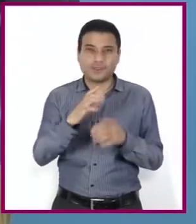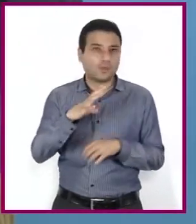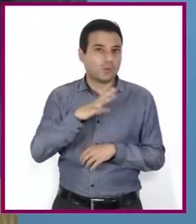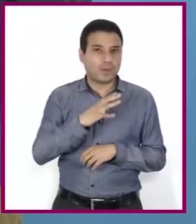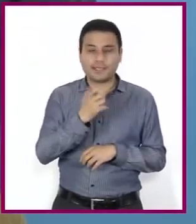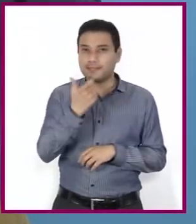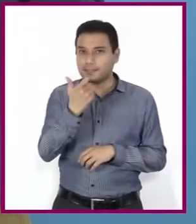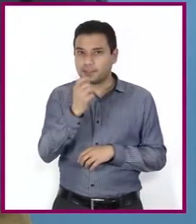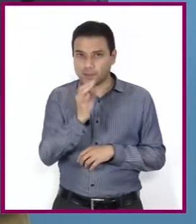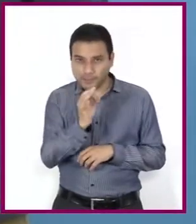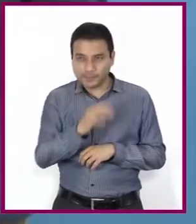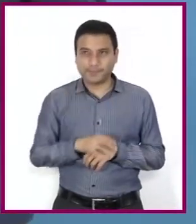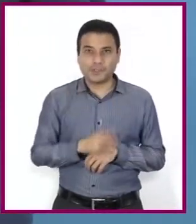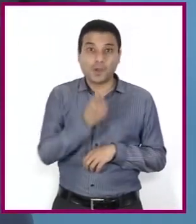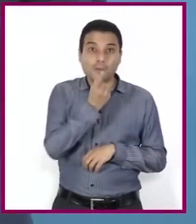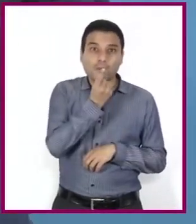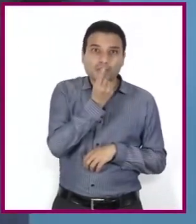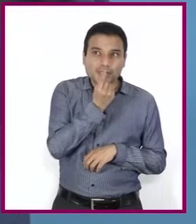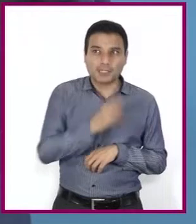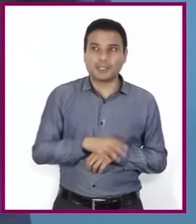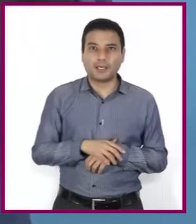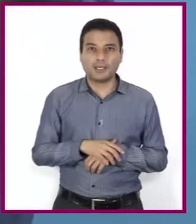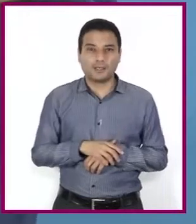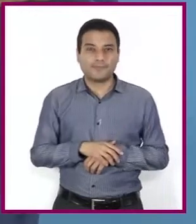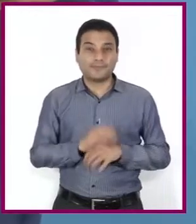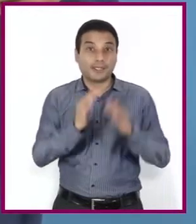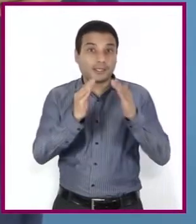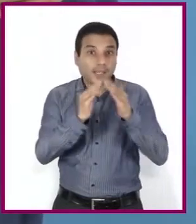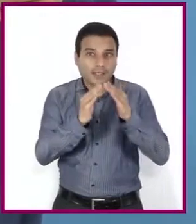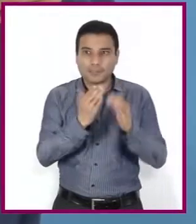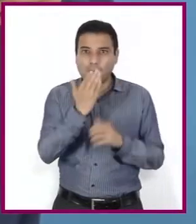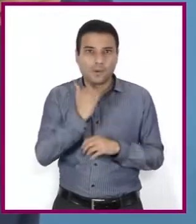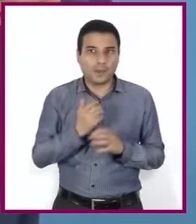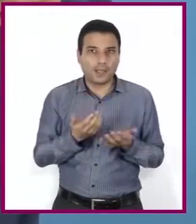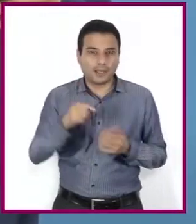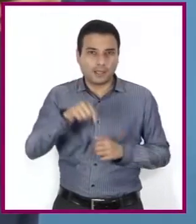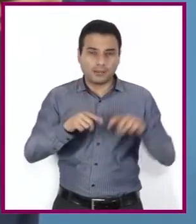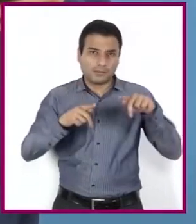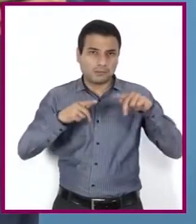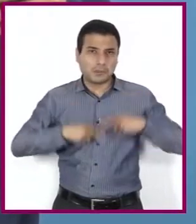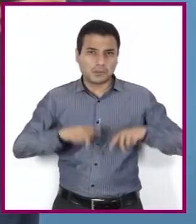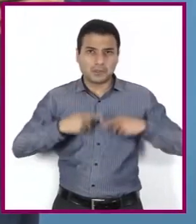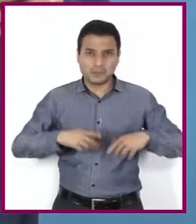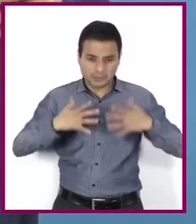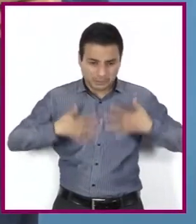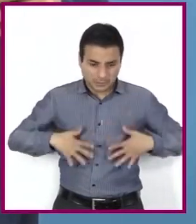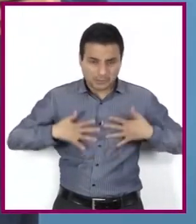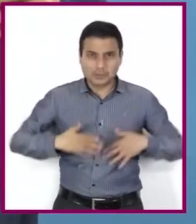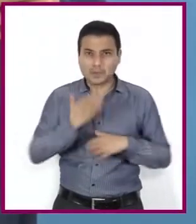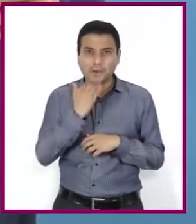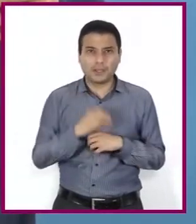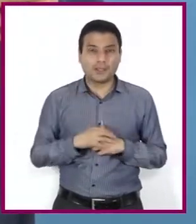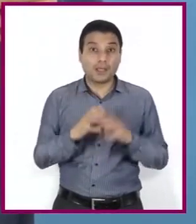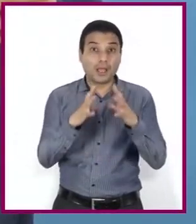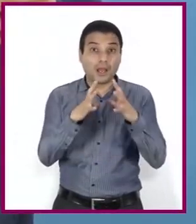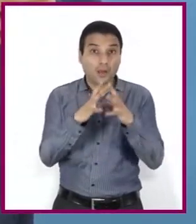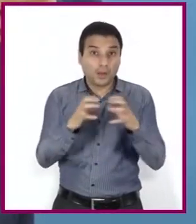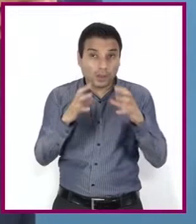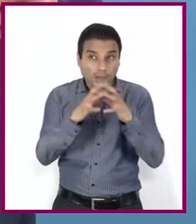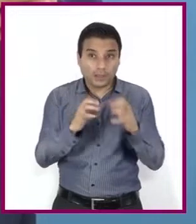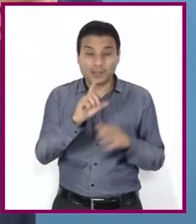para la policía y vivienda del hombre, que ir desnudos, siendo la tierra caliente y falta de lana y lino, no es